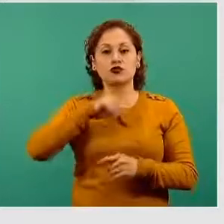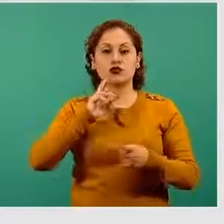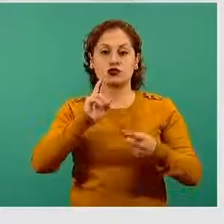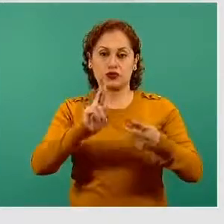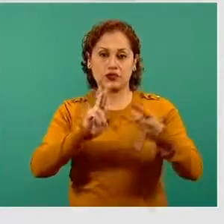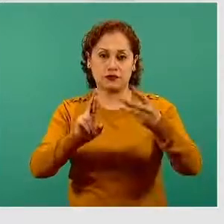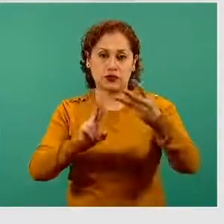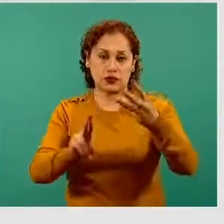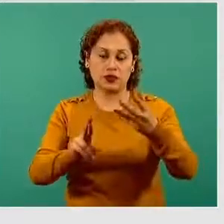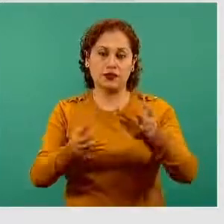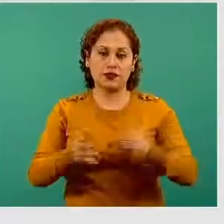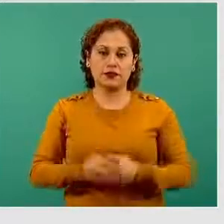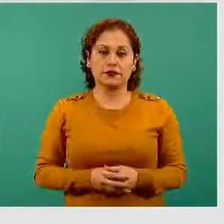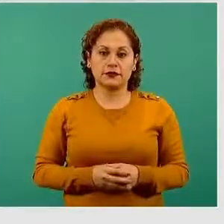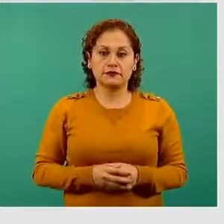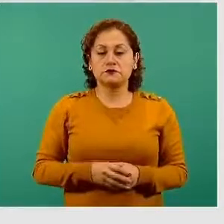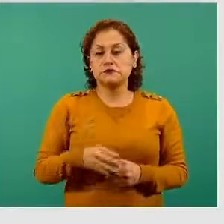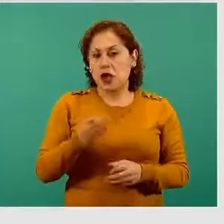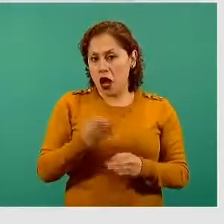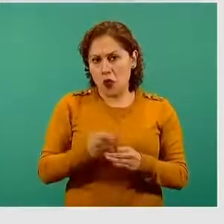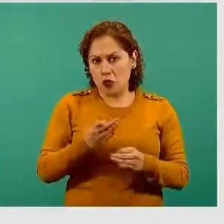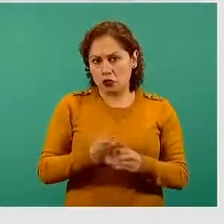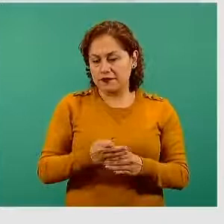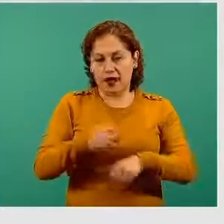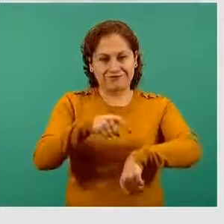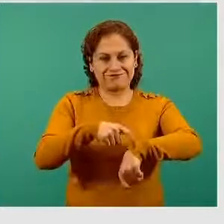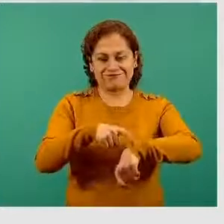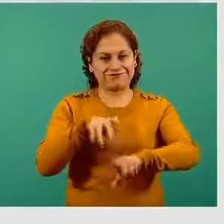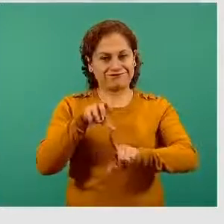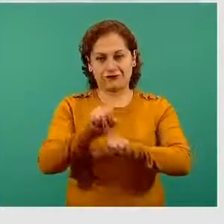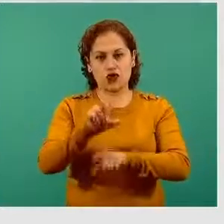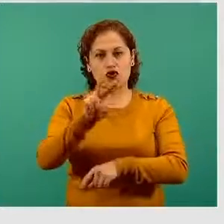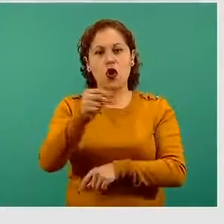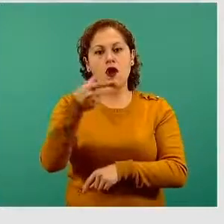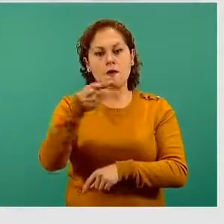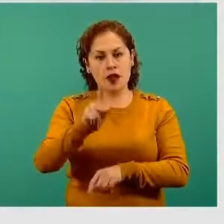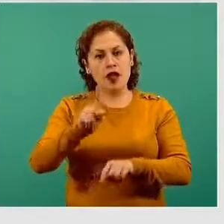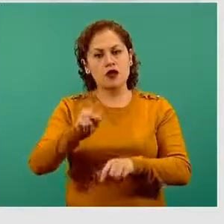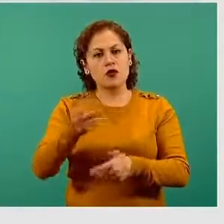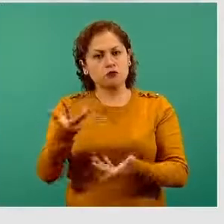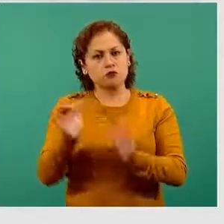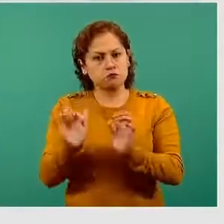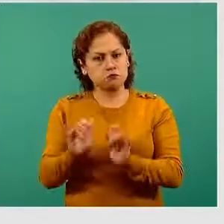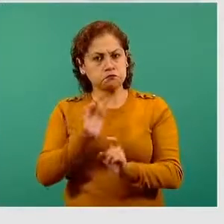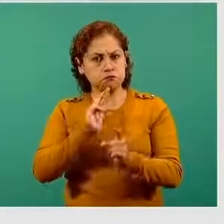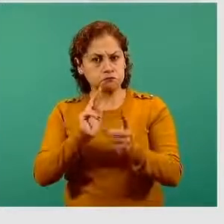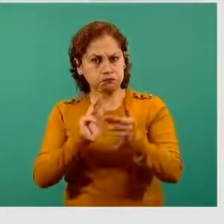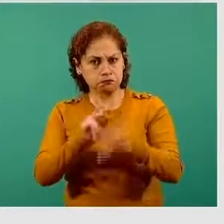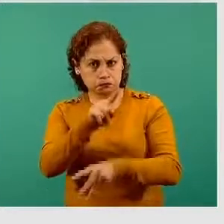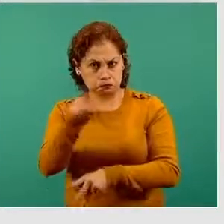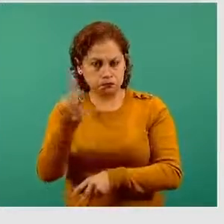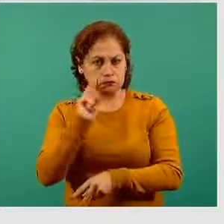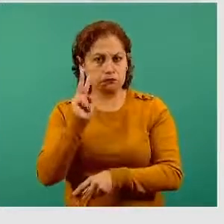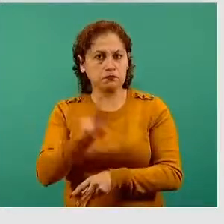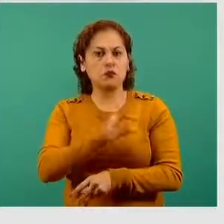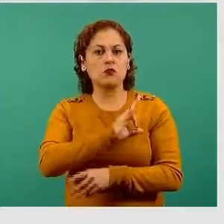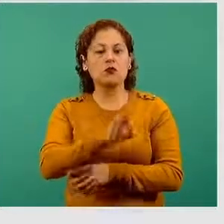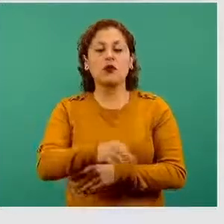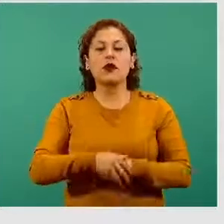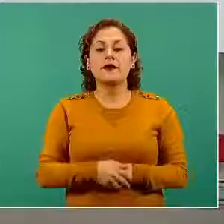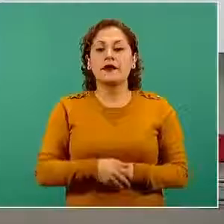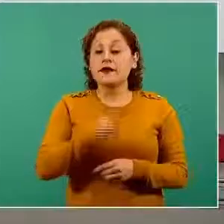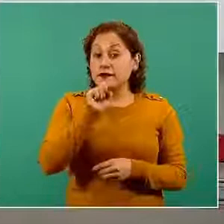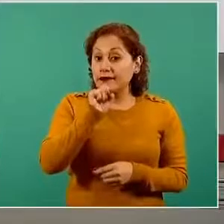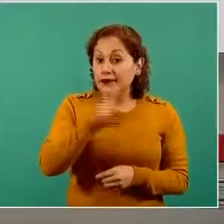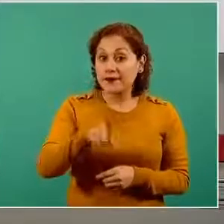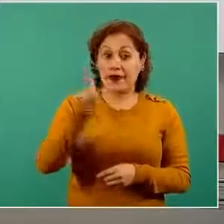respondérselas obviamente fuera del aire, pero es muy importante también que el día de mañana, que estaremos en la conferencia